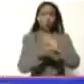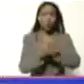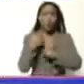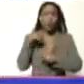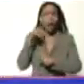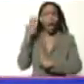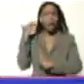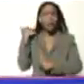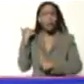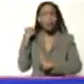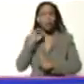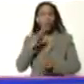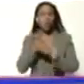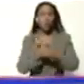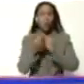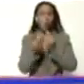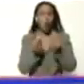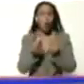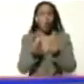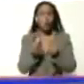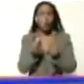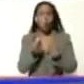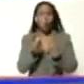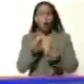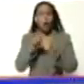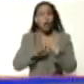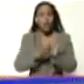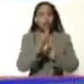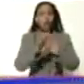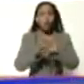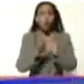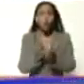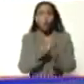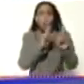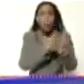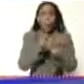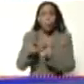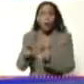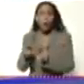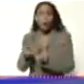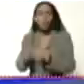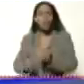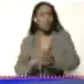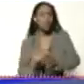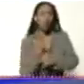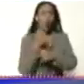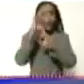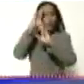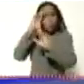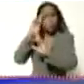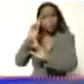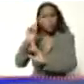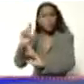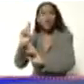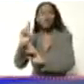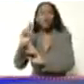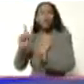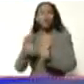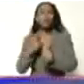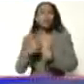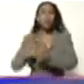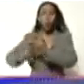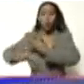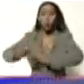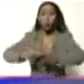unipolar de concebir al mundo, generando una agenda global fundamentada en el respeto, los principios de